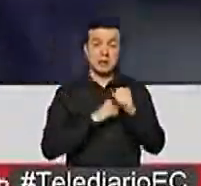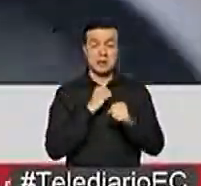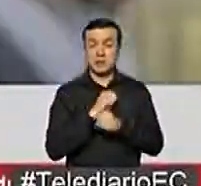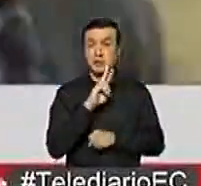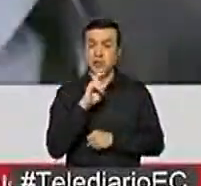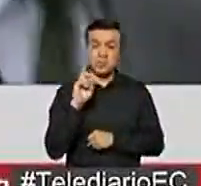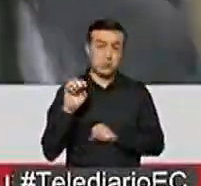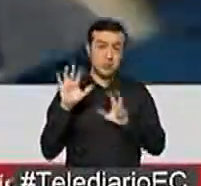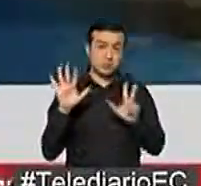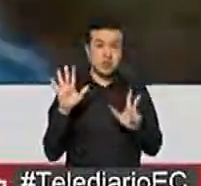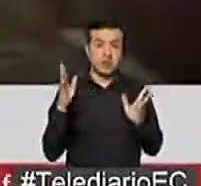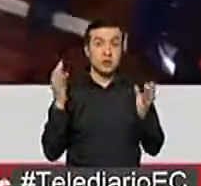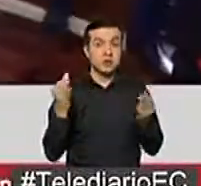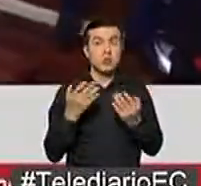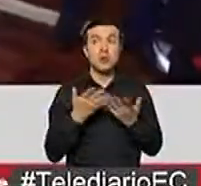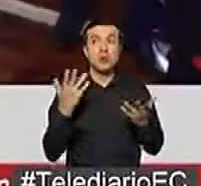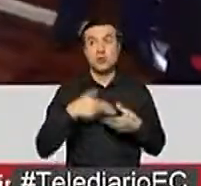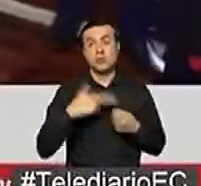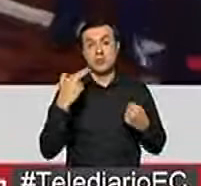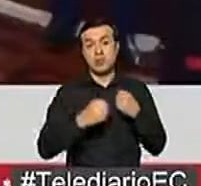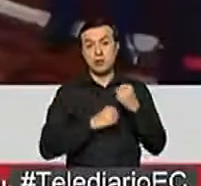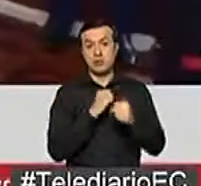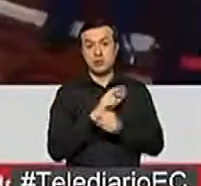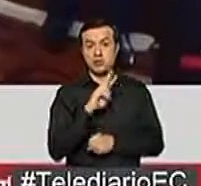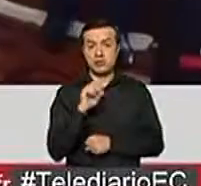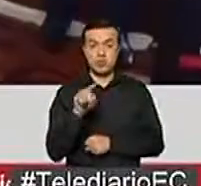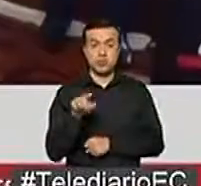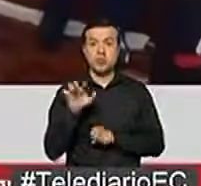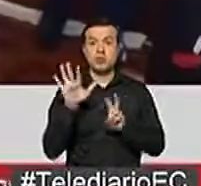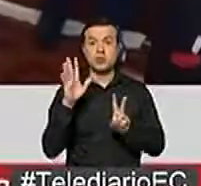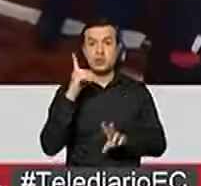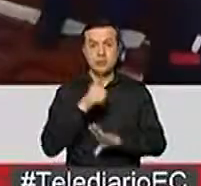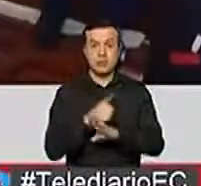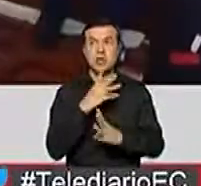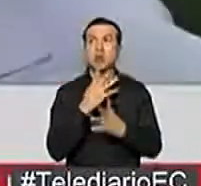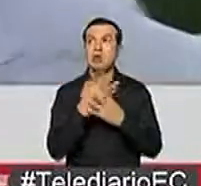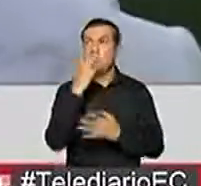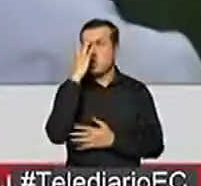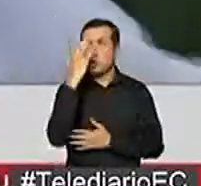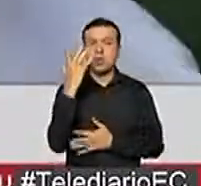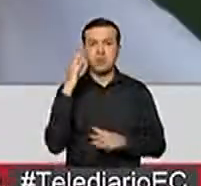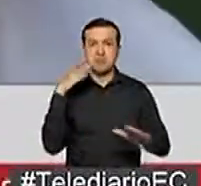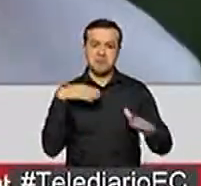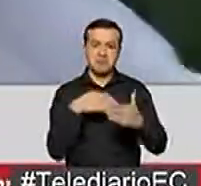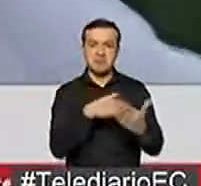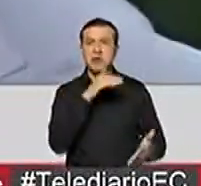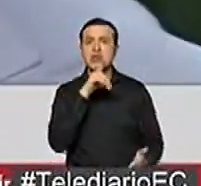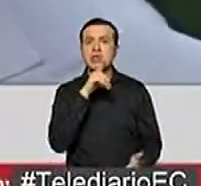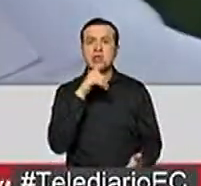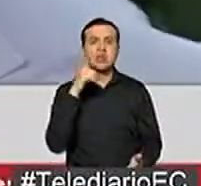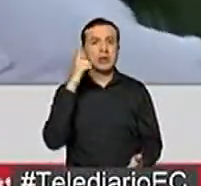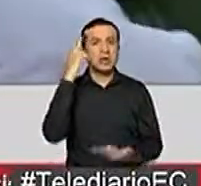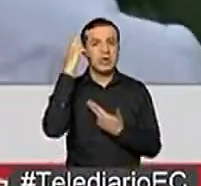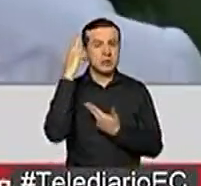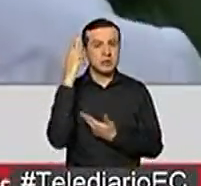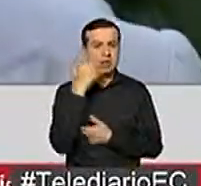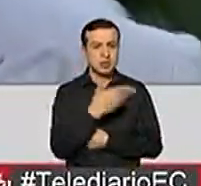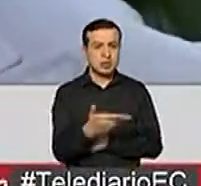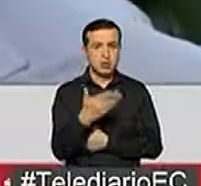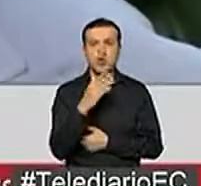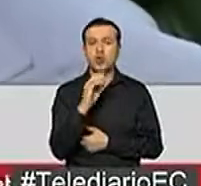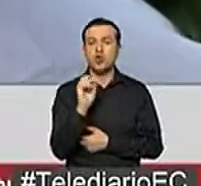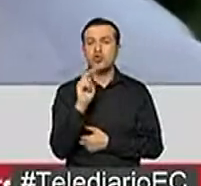2008. Curiosamente, dejó el poder en 2017 y fue puesto bajo arresto tras un golpe de Estado liderado por el jefe del ejército, el